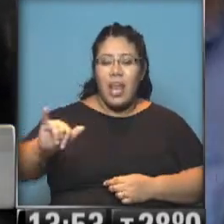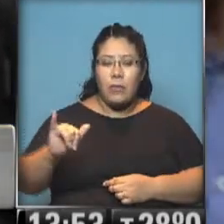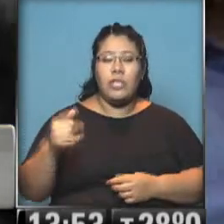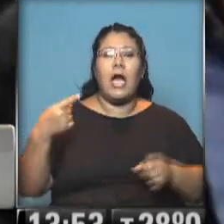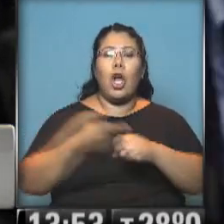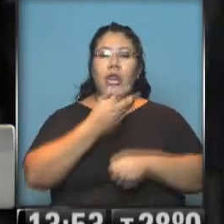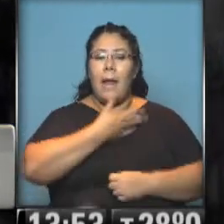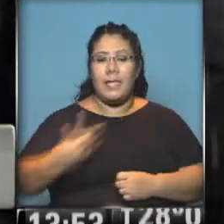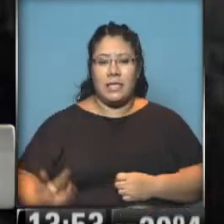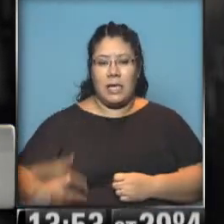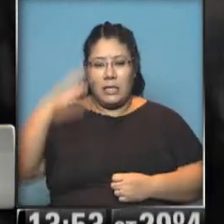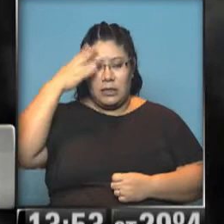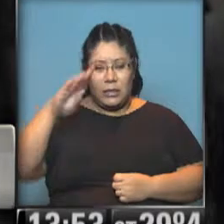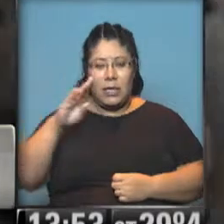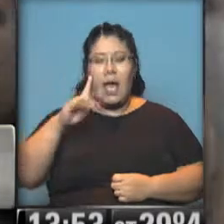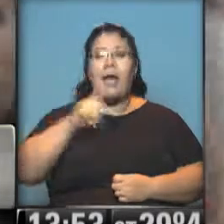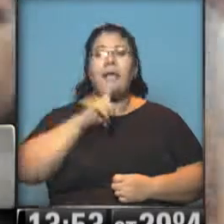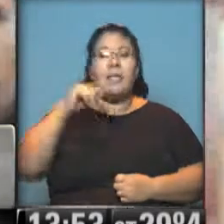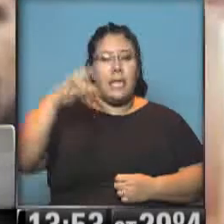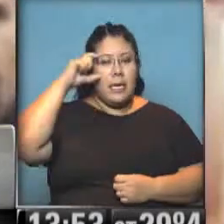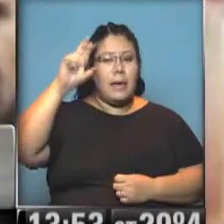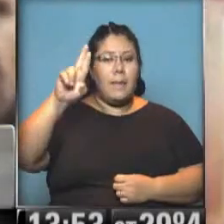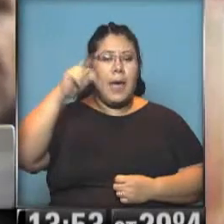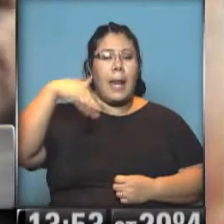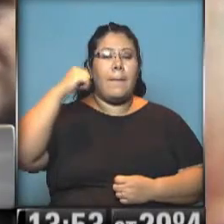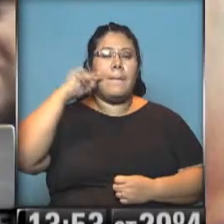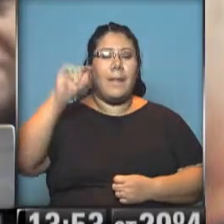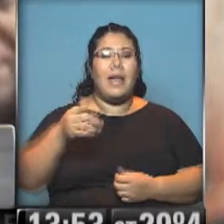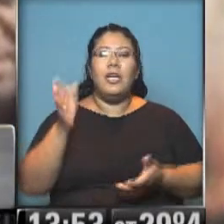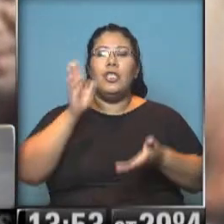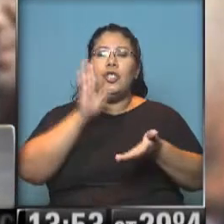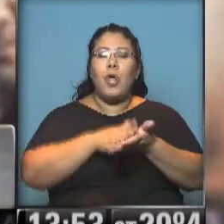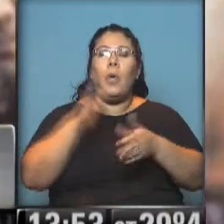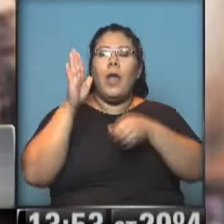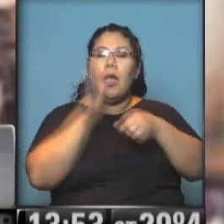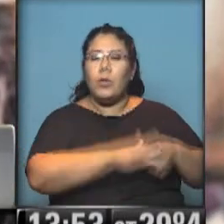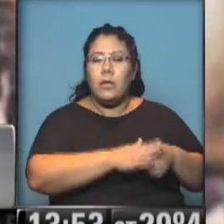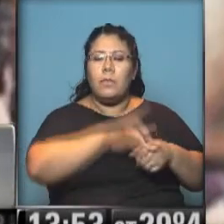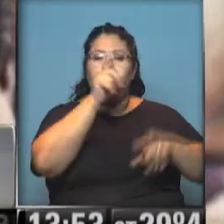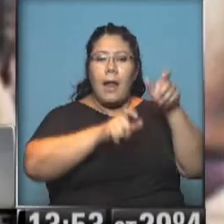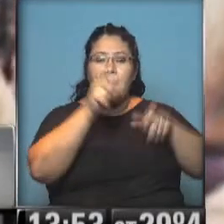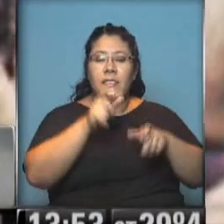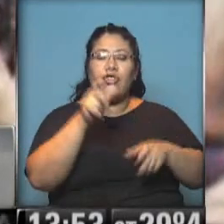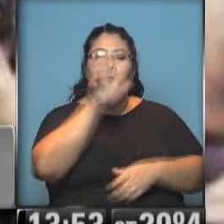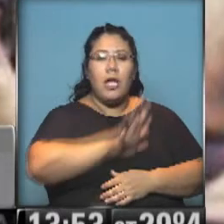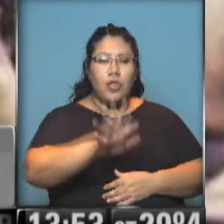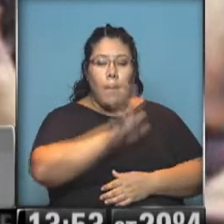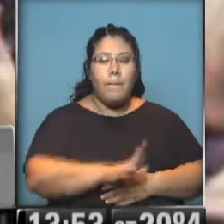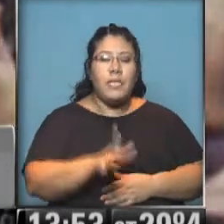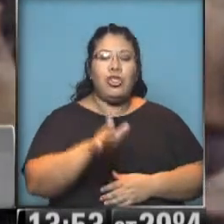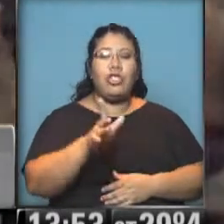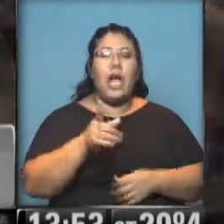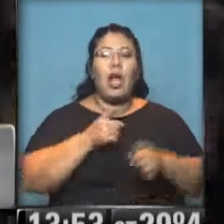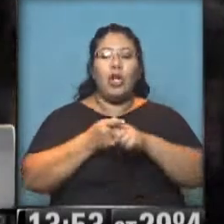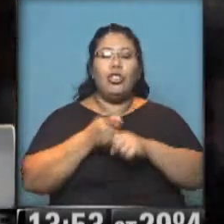presidenta Cristina Fernández y el canciller Héctor Timerman, entre otros, por el supuesto encubrimiento de los iraníes acusados por el atentado contra